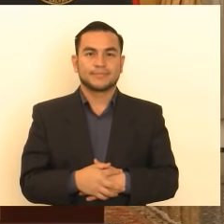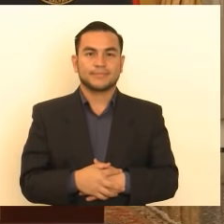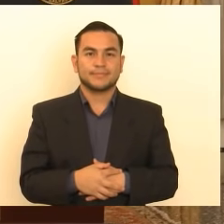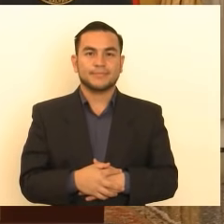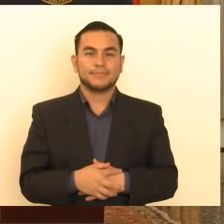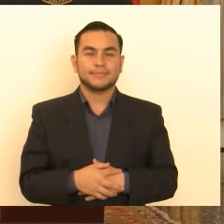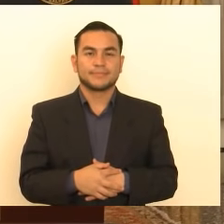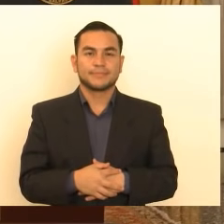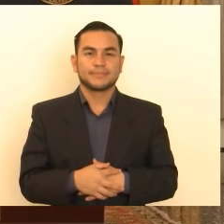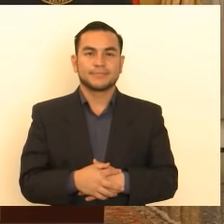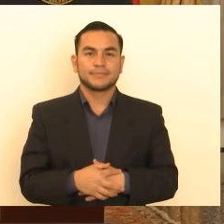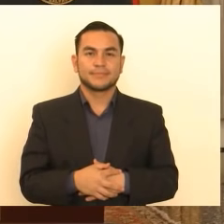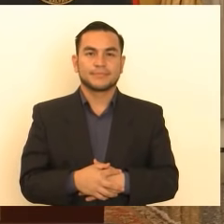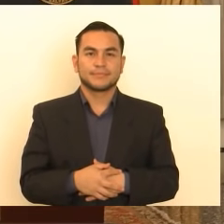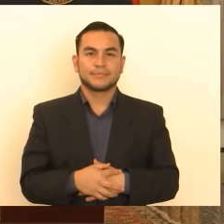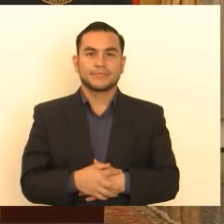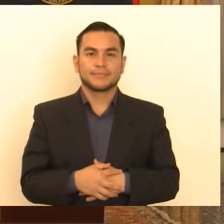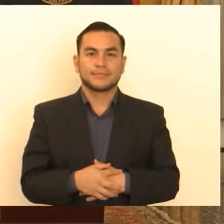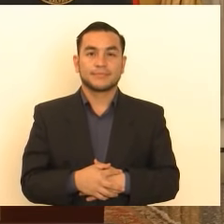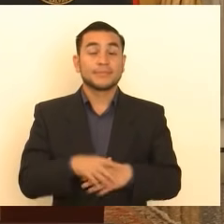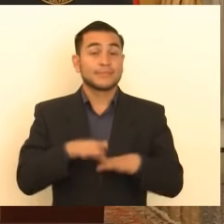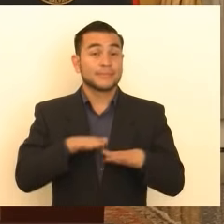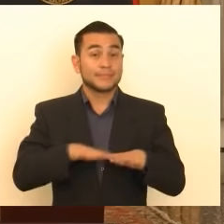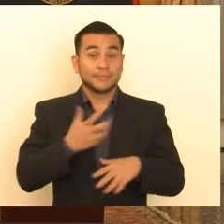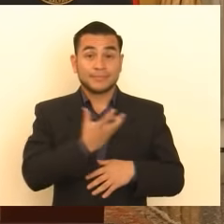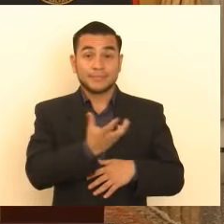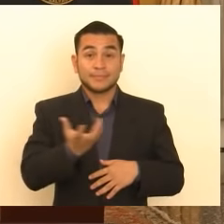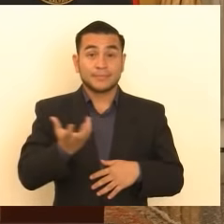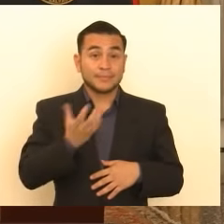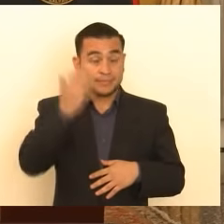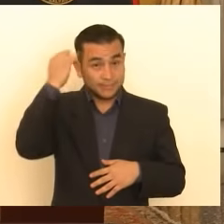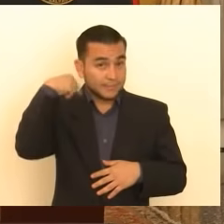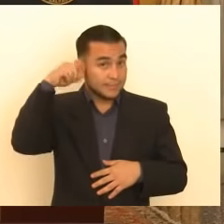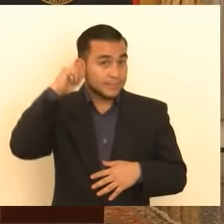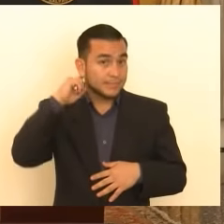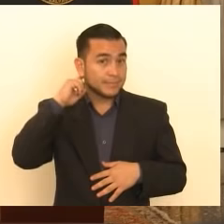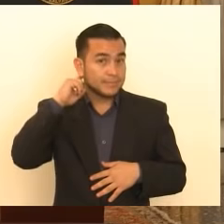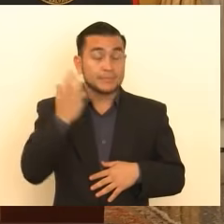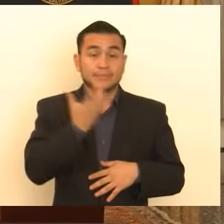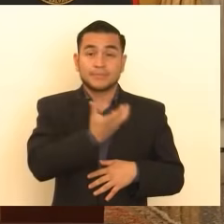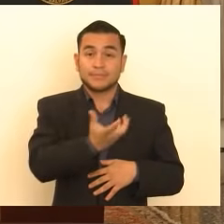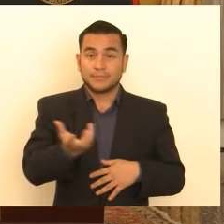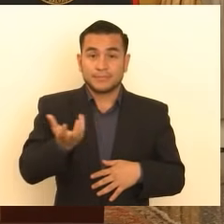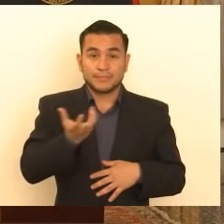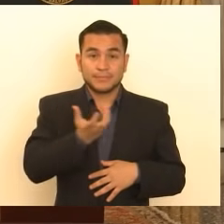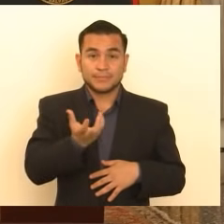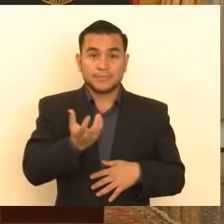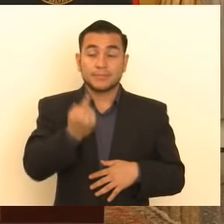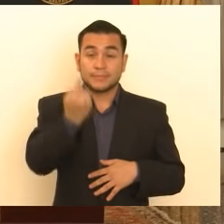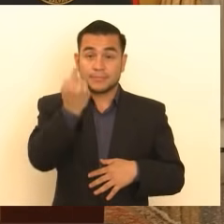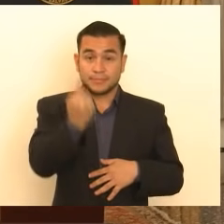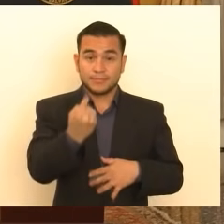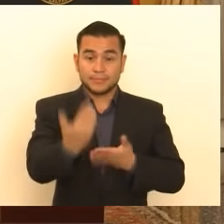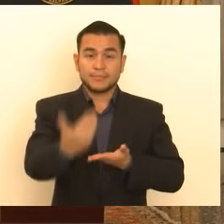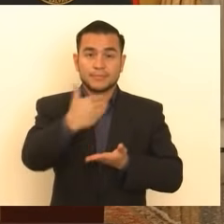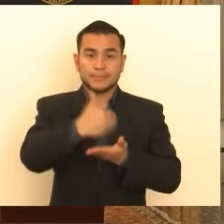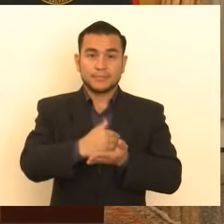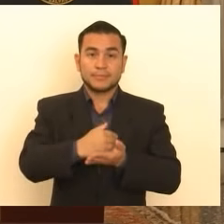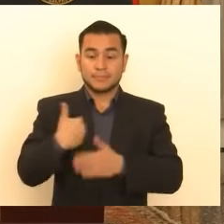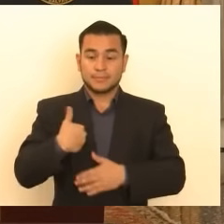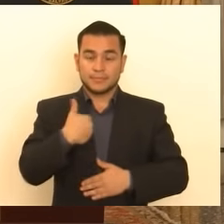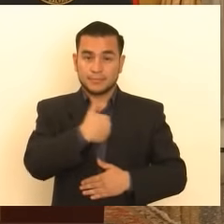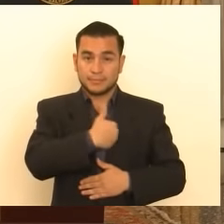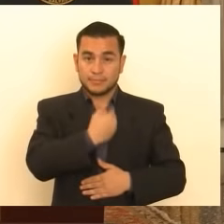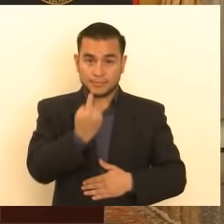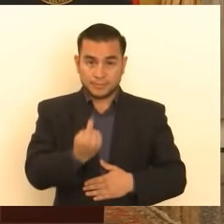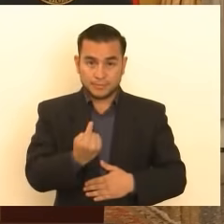de Estados Unidos. Bueno, muchas gracias a todos los asistentes, ministros, jefes de